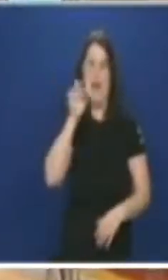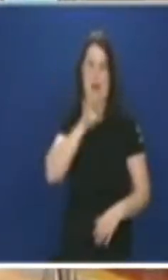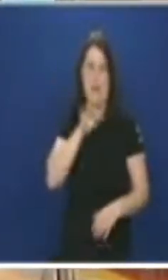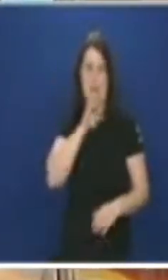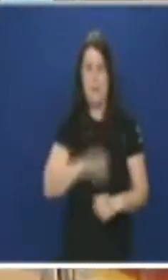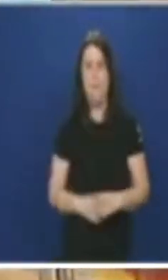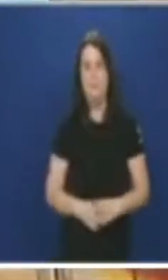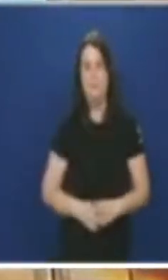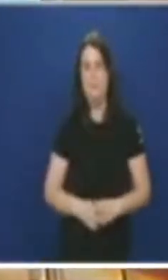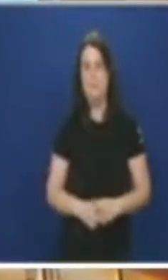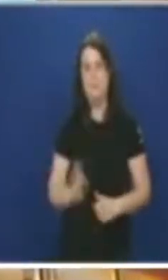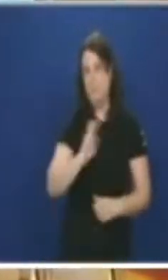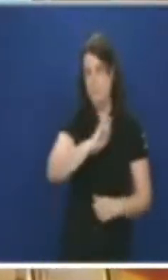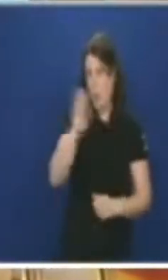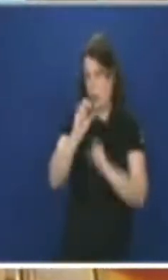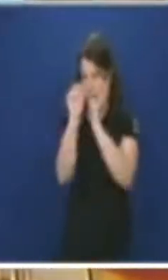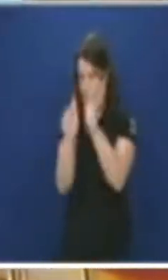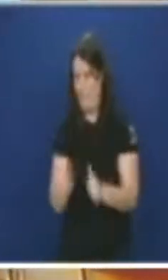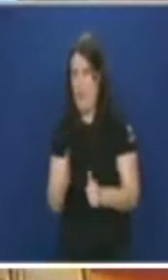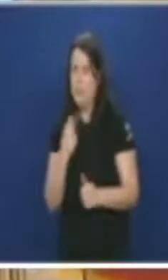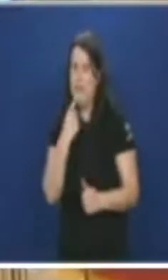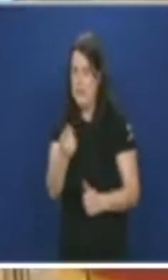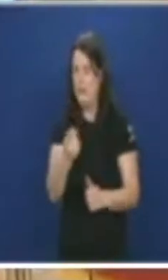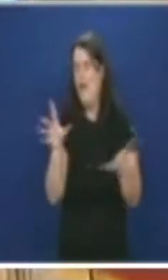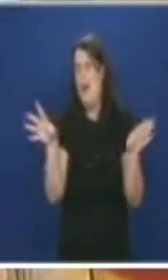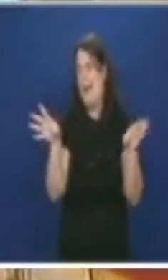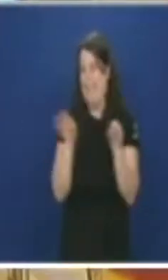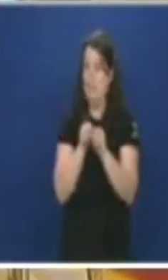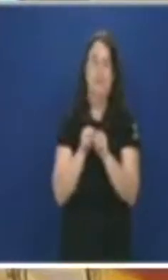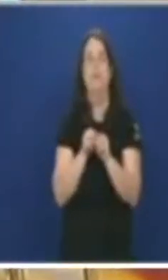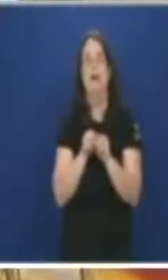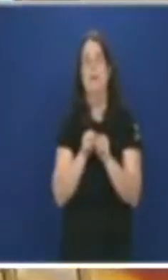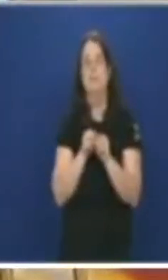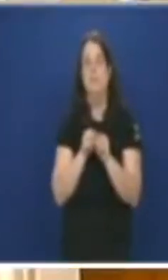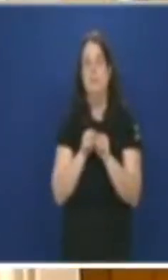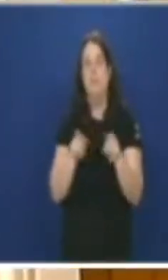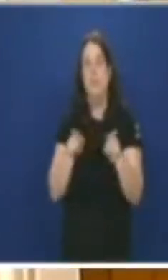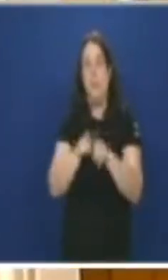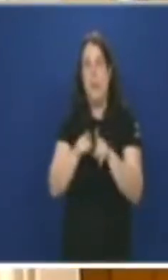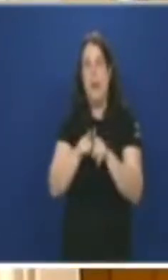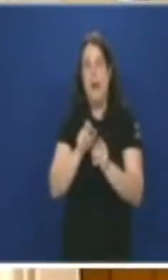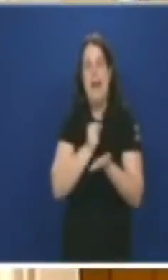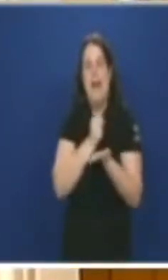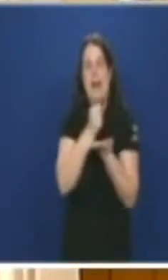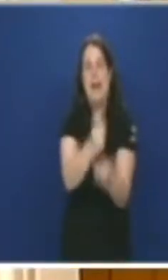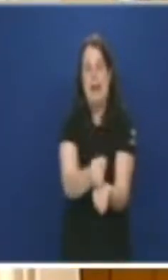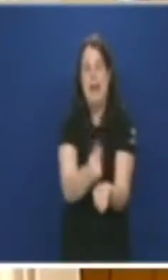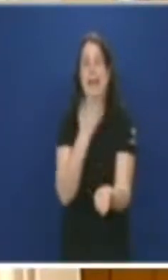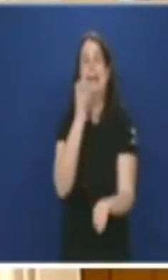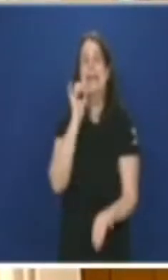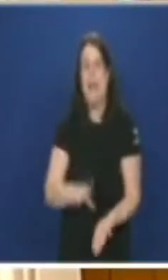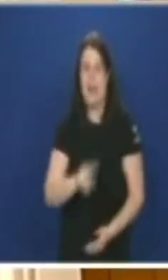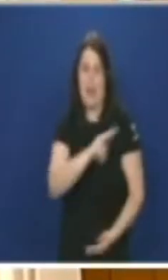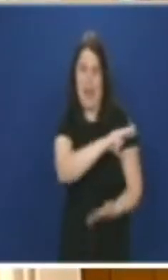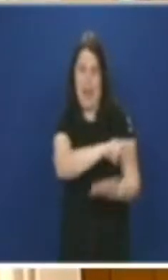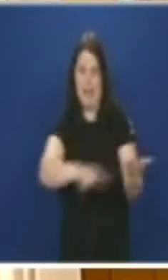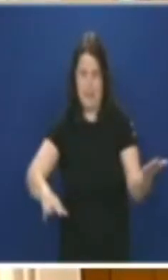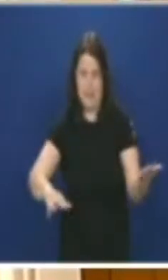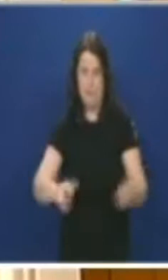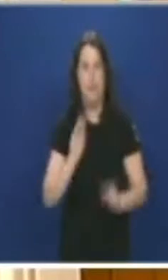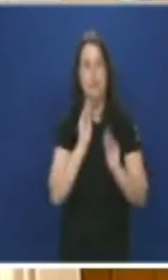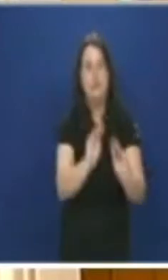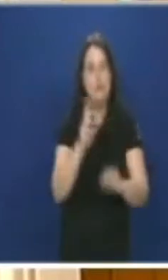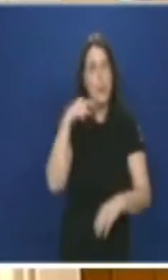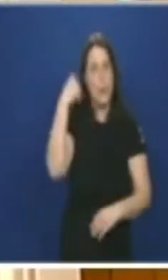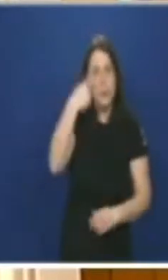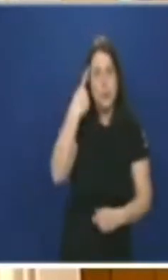Dito de outro xeito, en definitiva, o herdeiro era Galicia, a súa cultura,